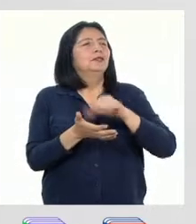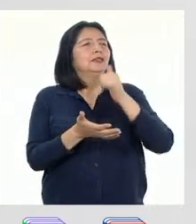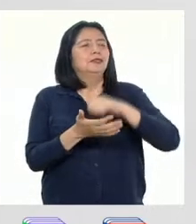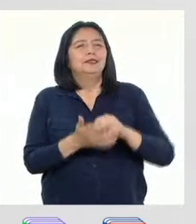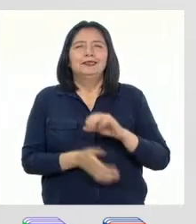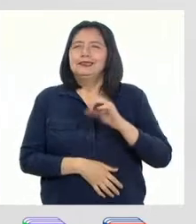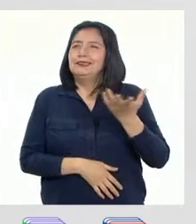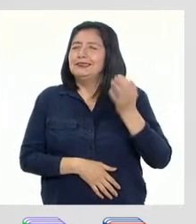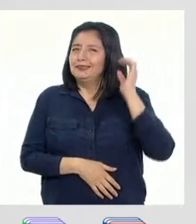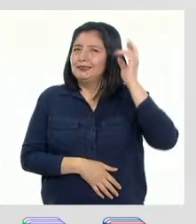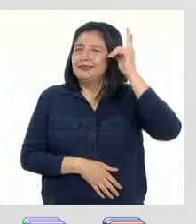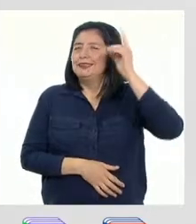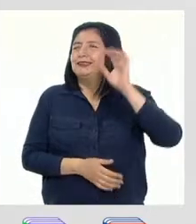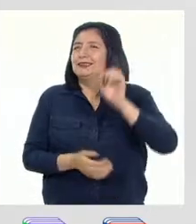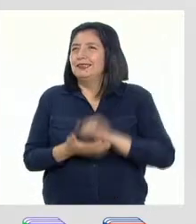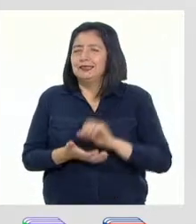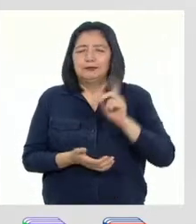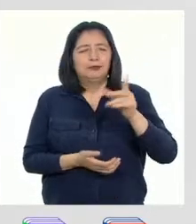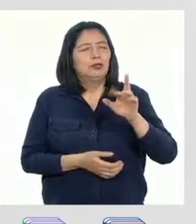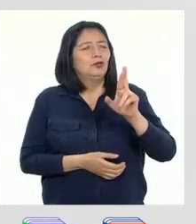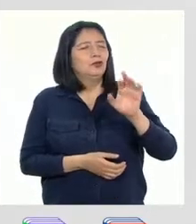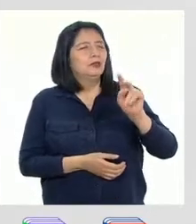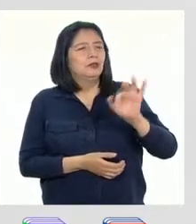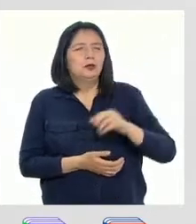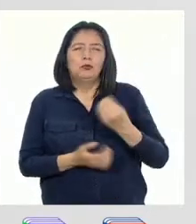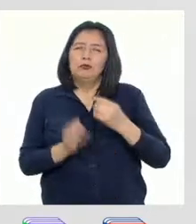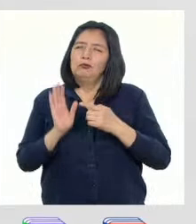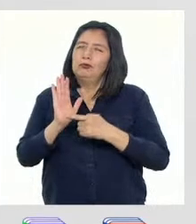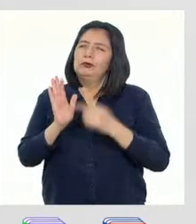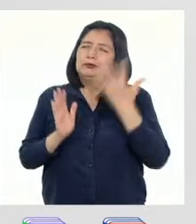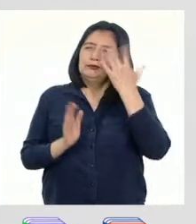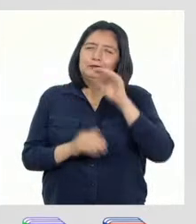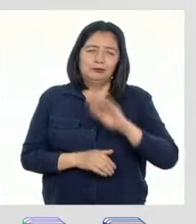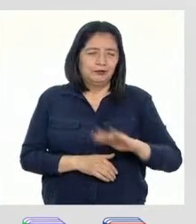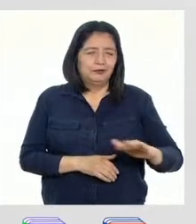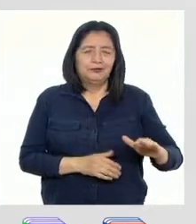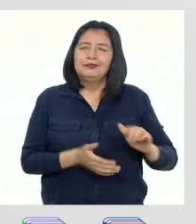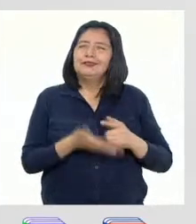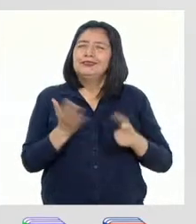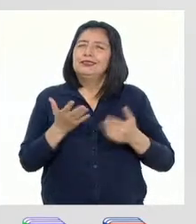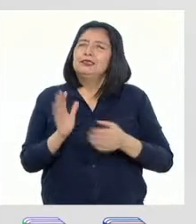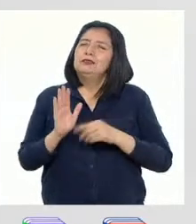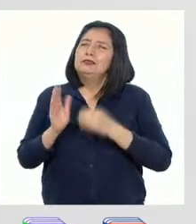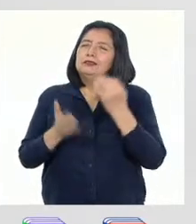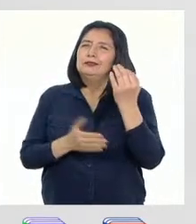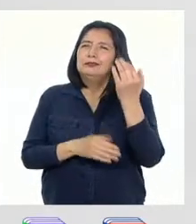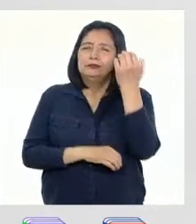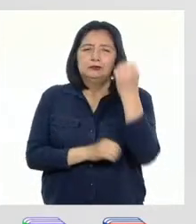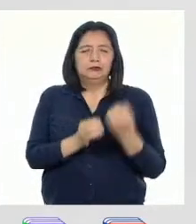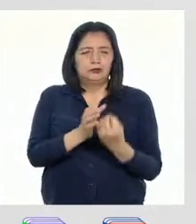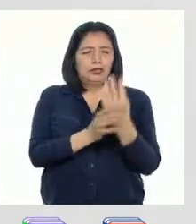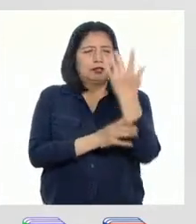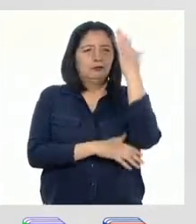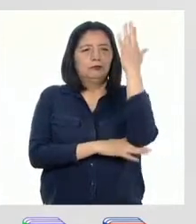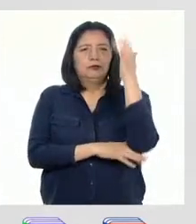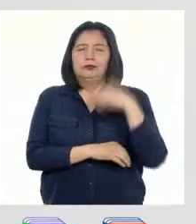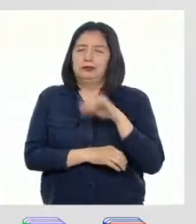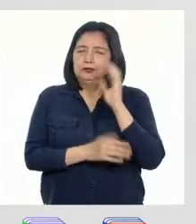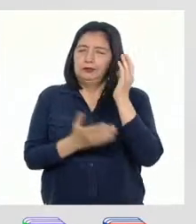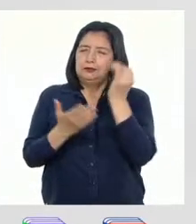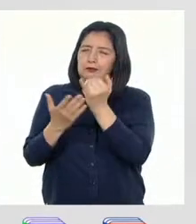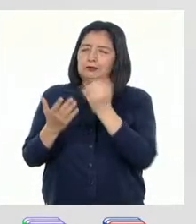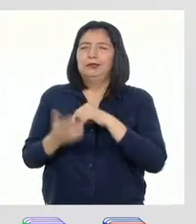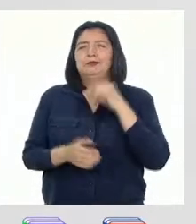Shipibo, Roldán Pinedo. Qué hermoso cómo presenta su infancia y vivencias en los árboles que pinta. A mí me han